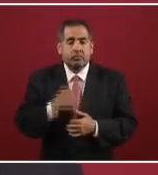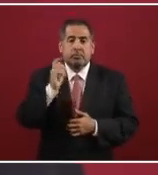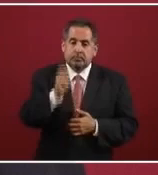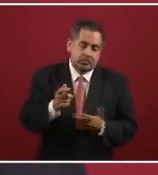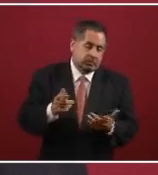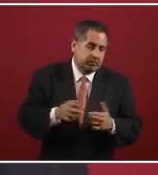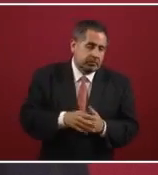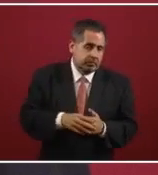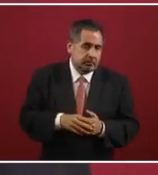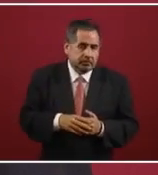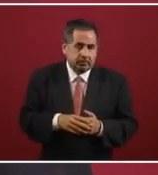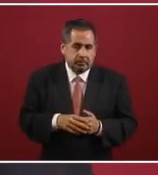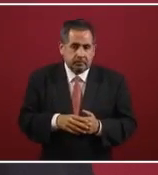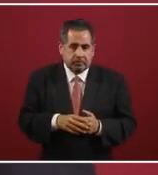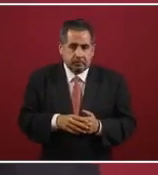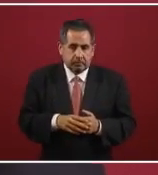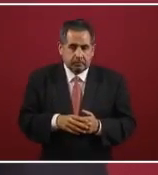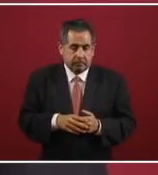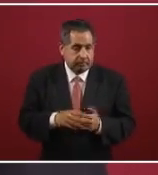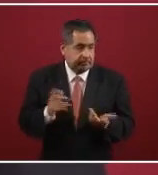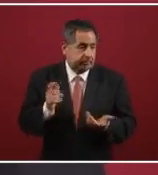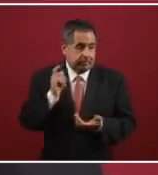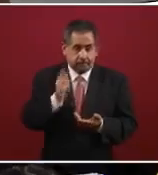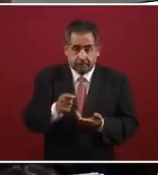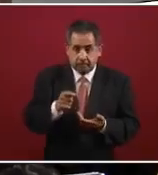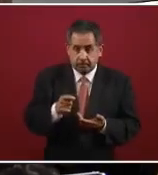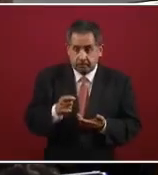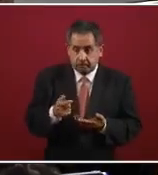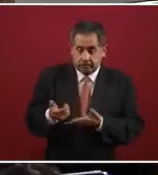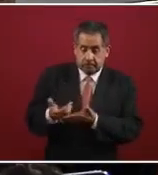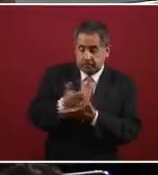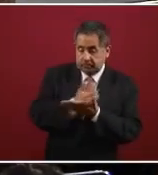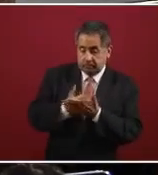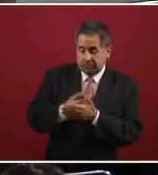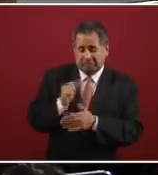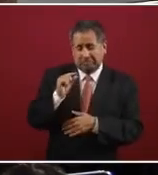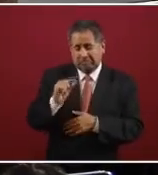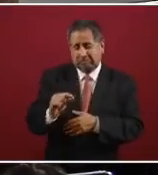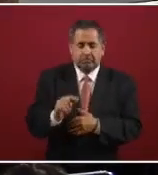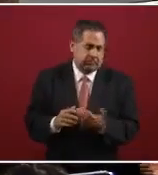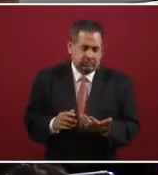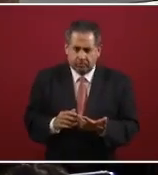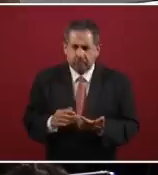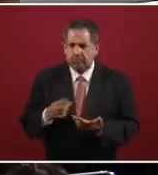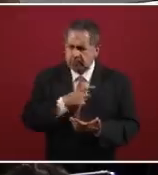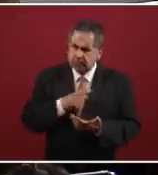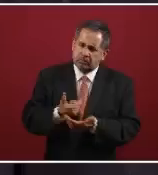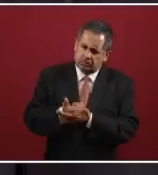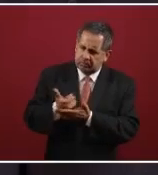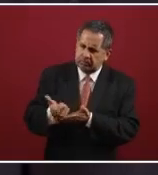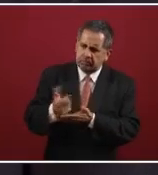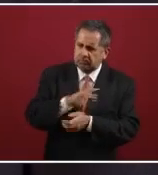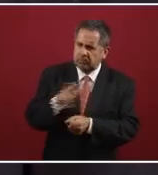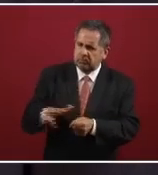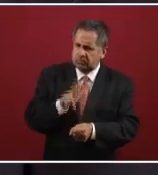decir que no tengan ni siquiera para lo más indispensable